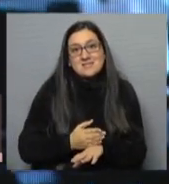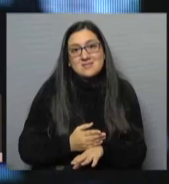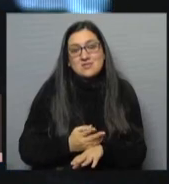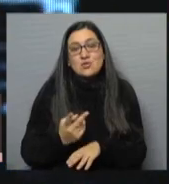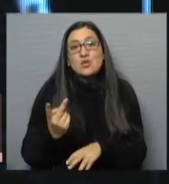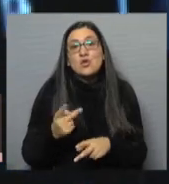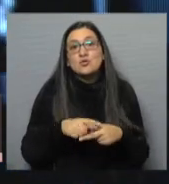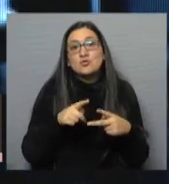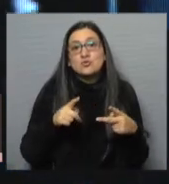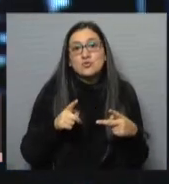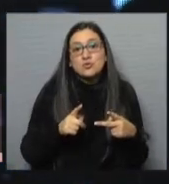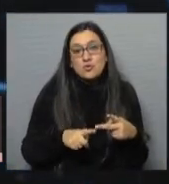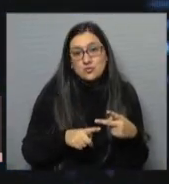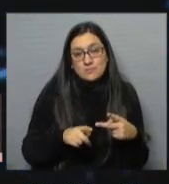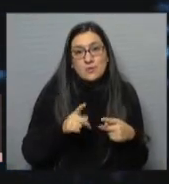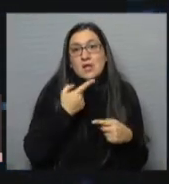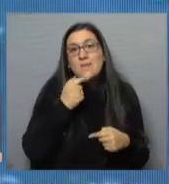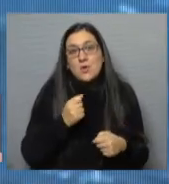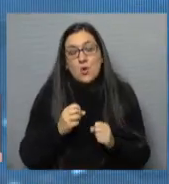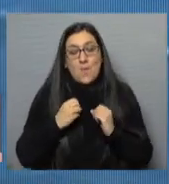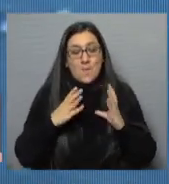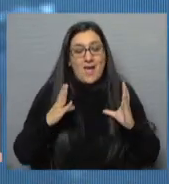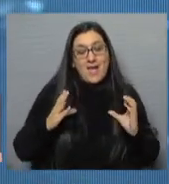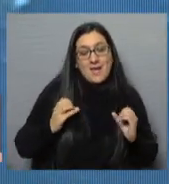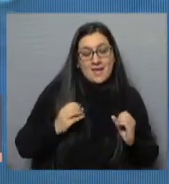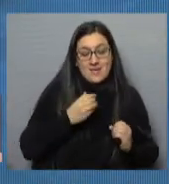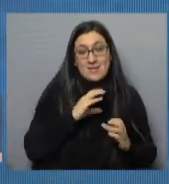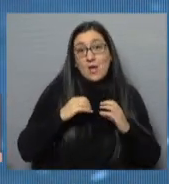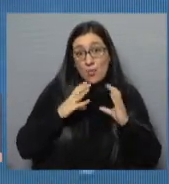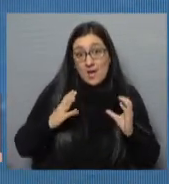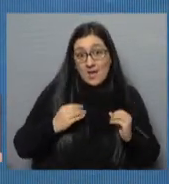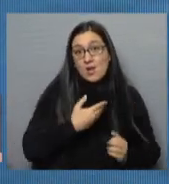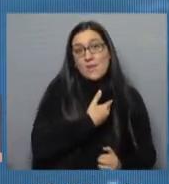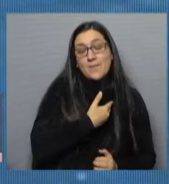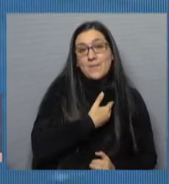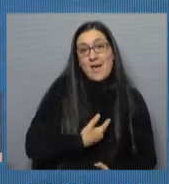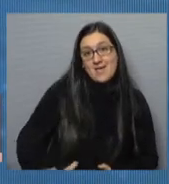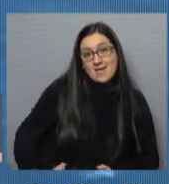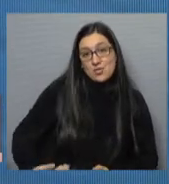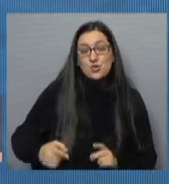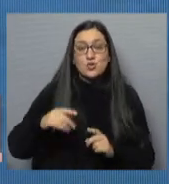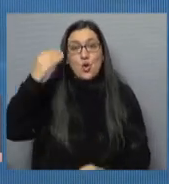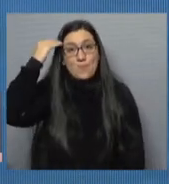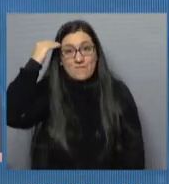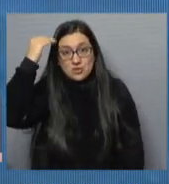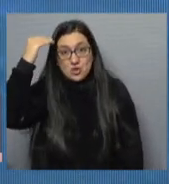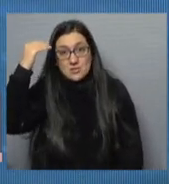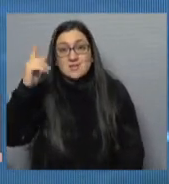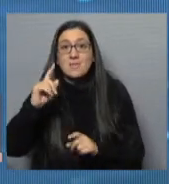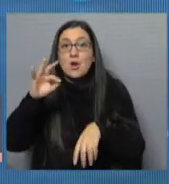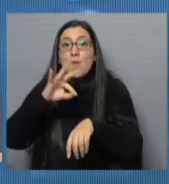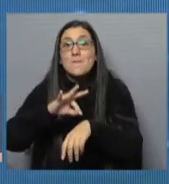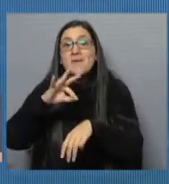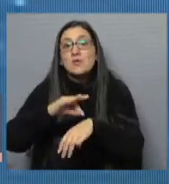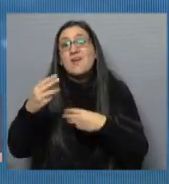docentes, maestros, profesores y los médicos generales tienen